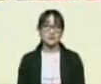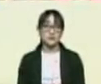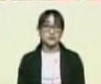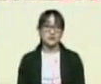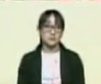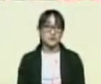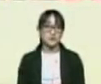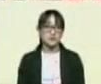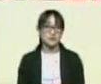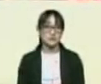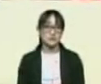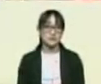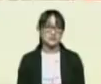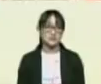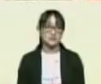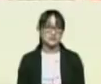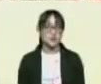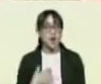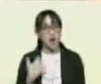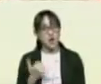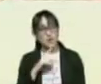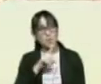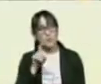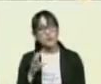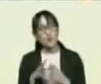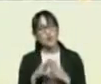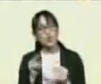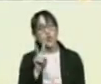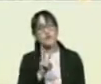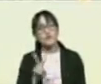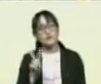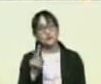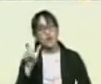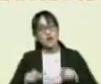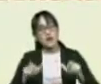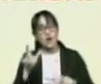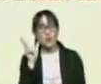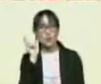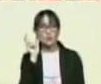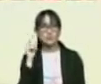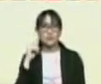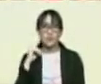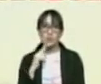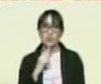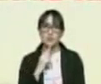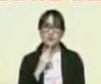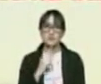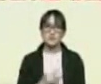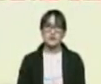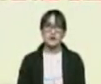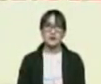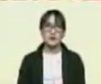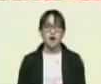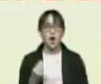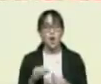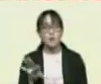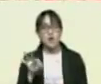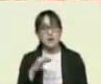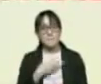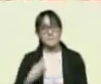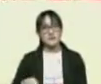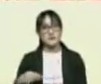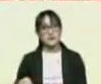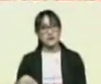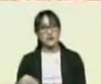Yo les pregunto a toda Venezuela que me escucha desde Bolívar, ¿cómo se elige un presidente